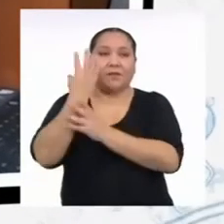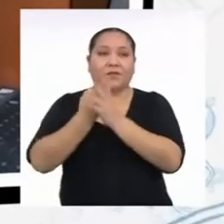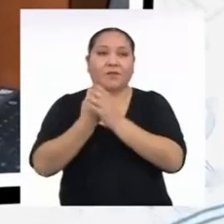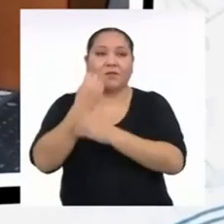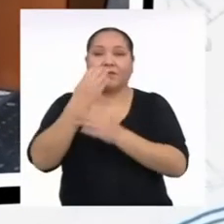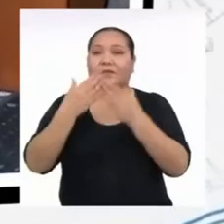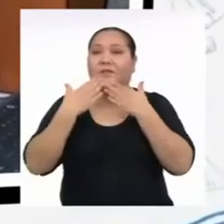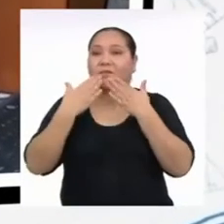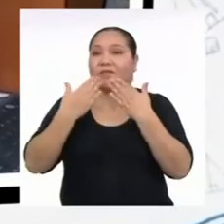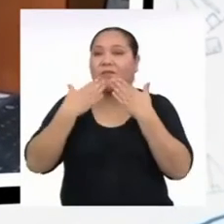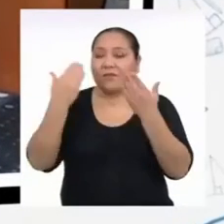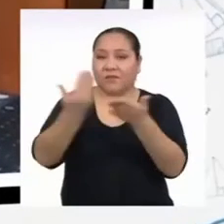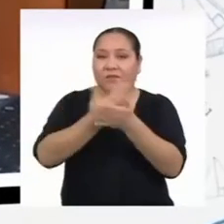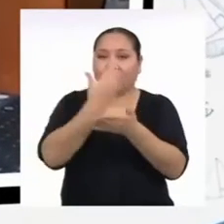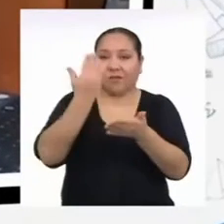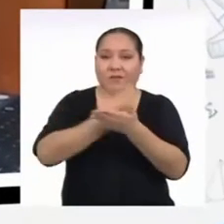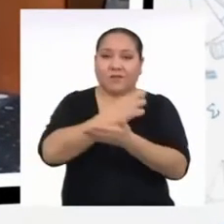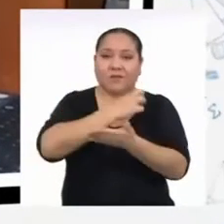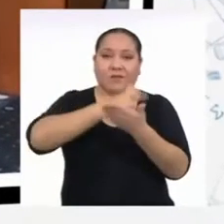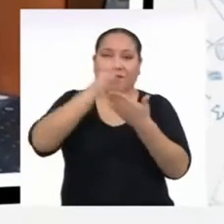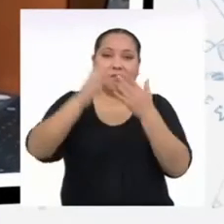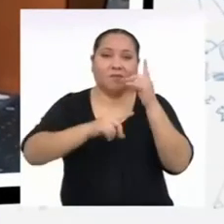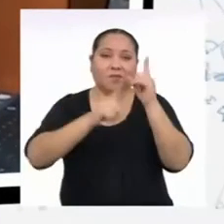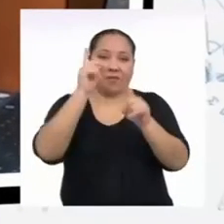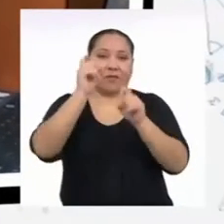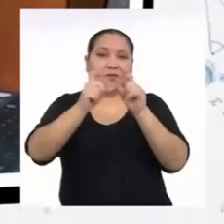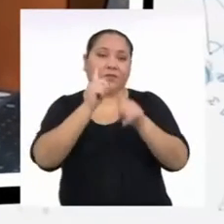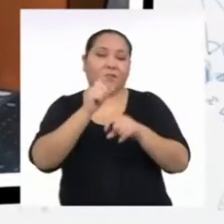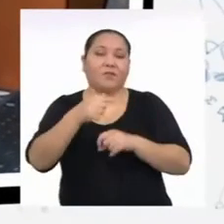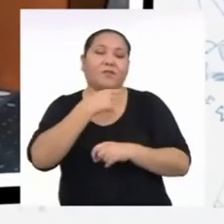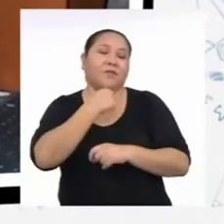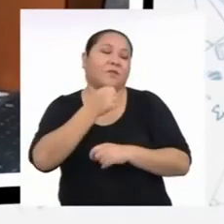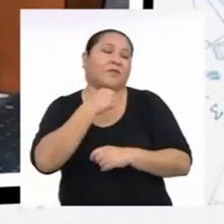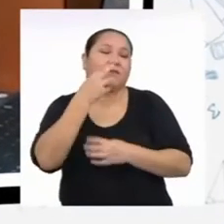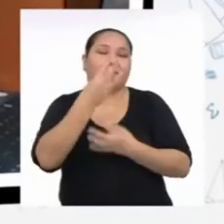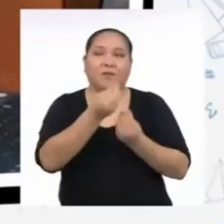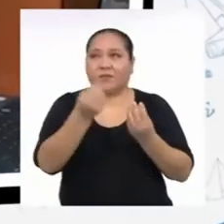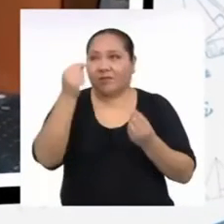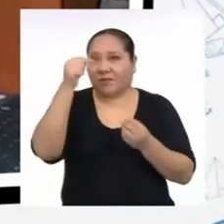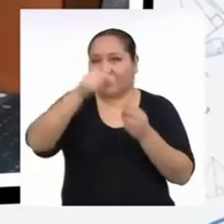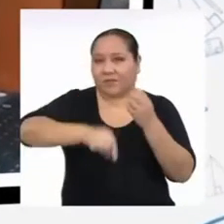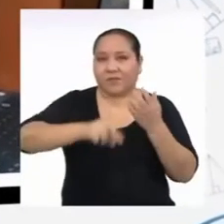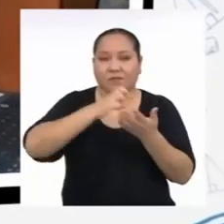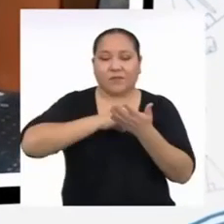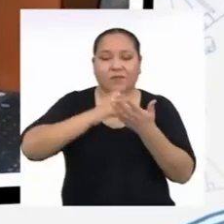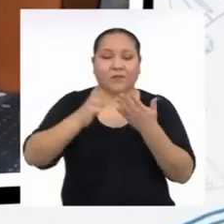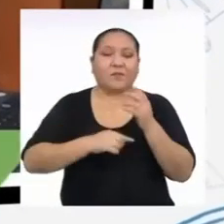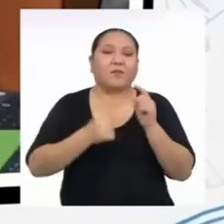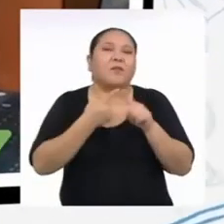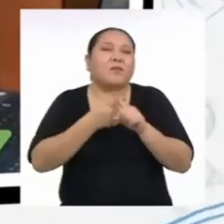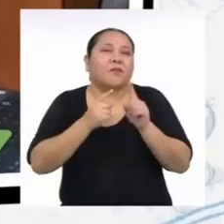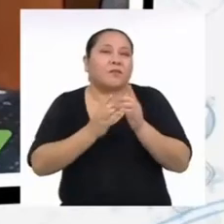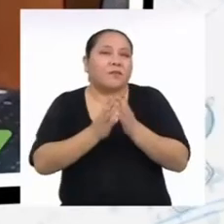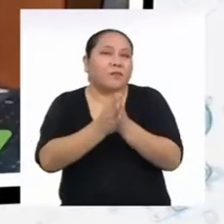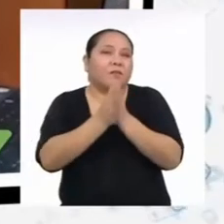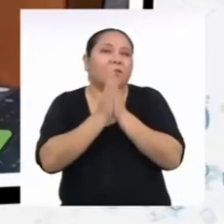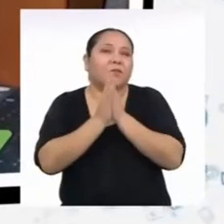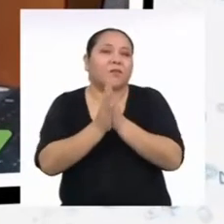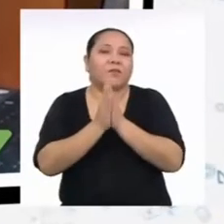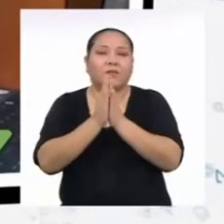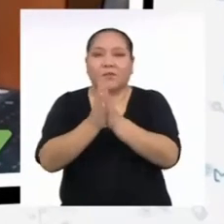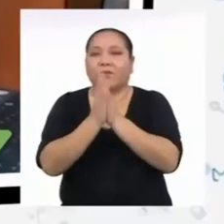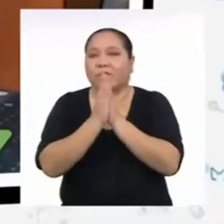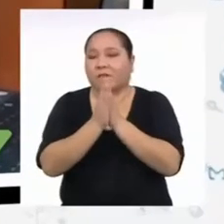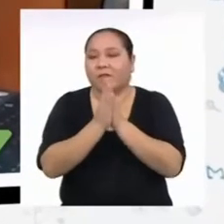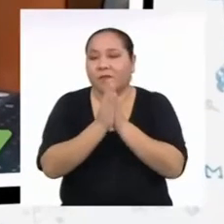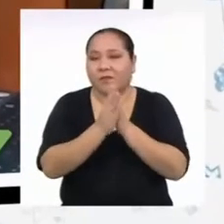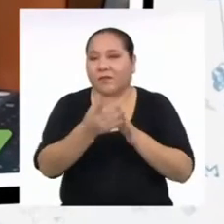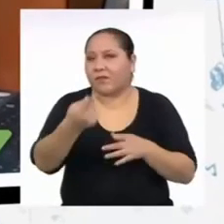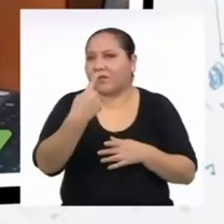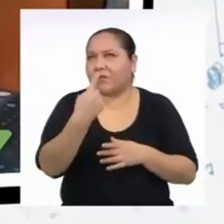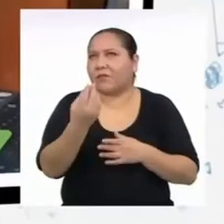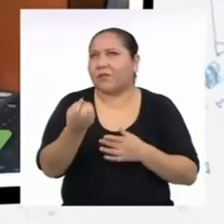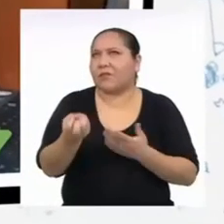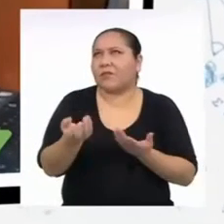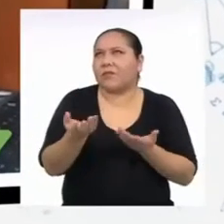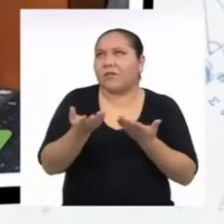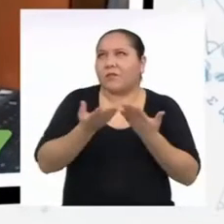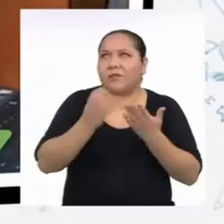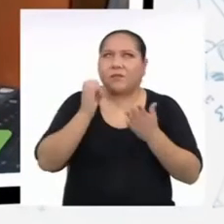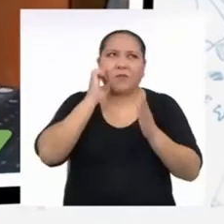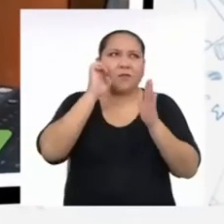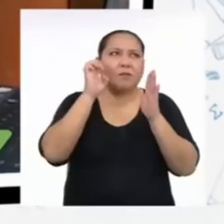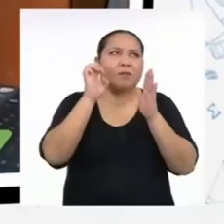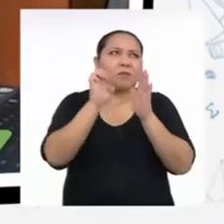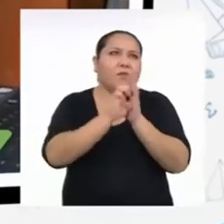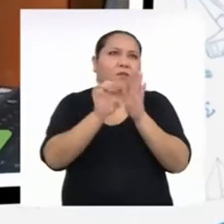programa de encuestas. Me gustan mucho estos programas, pero quería pedirles si pueden hacernos un ejercicio